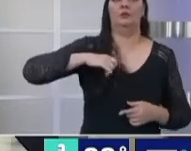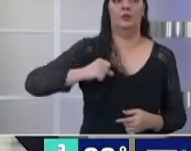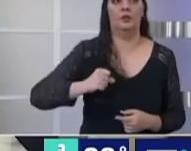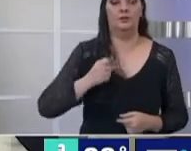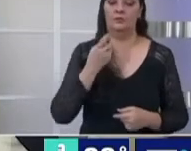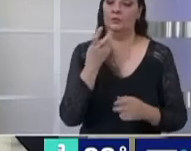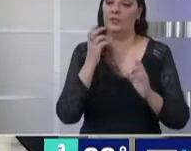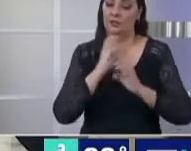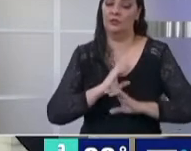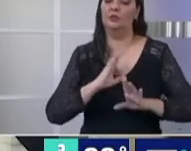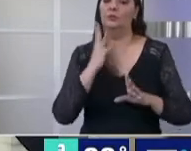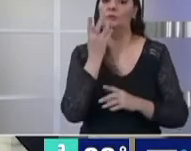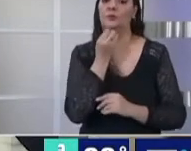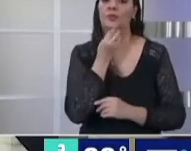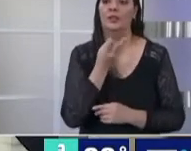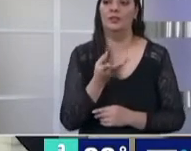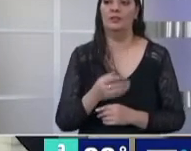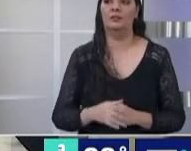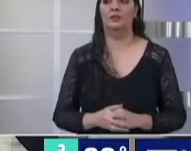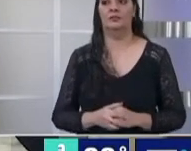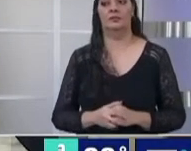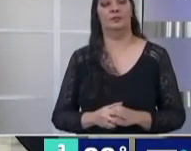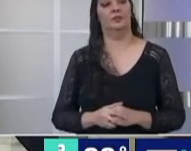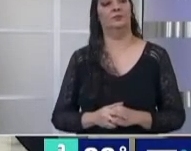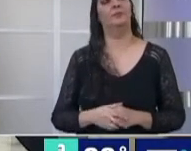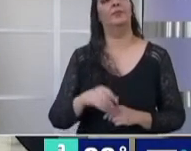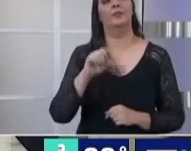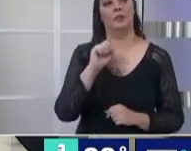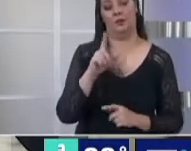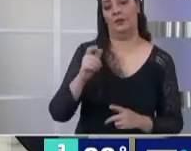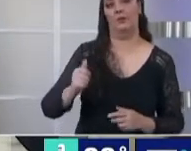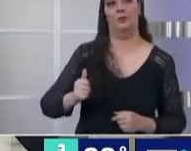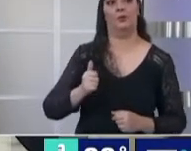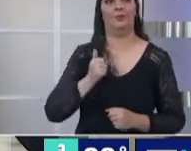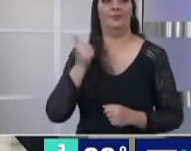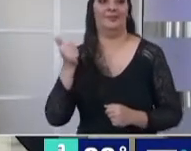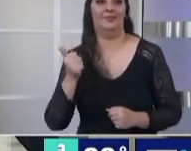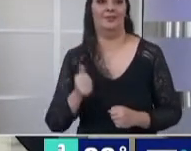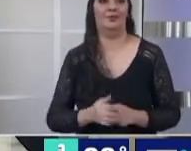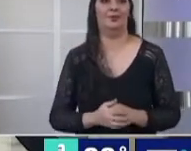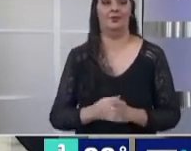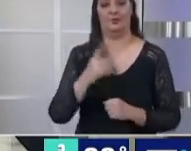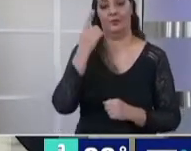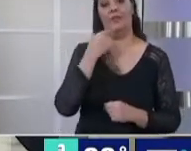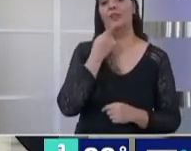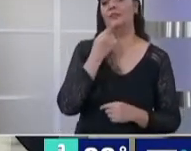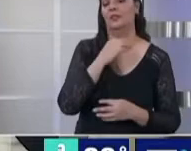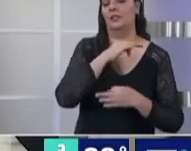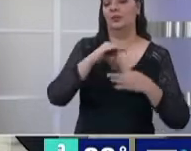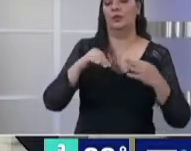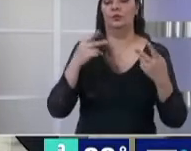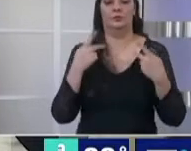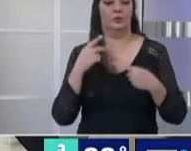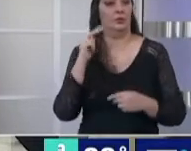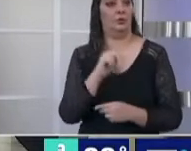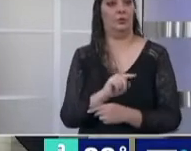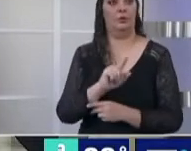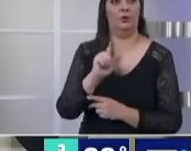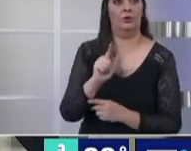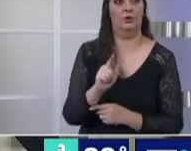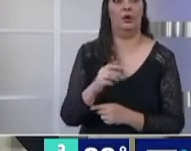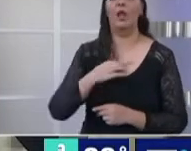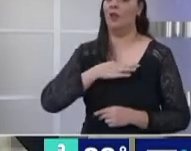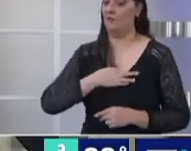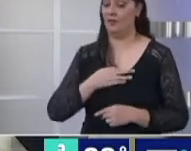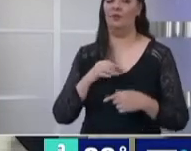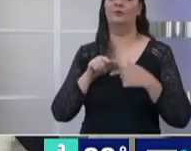bonita. Y también aprovecho para decirle a todos los nuevoleoneses, el virus sigue